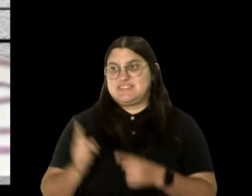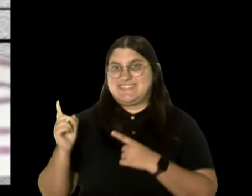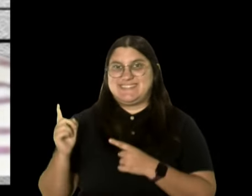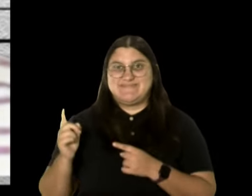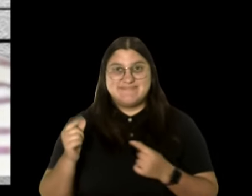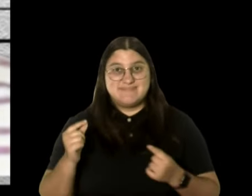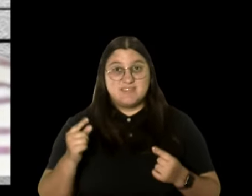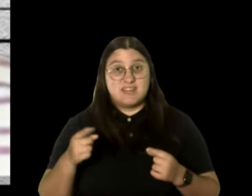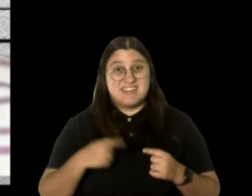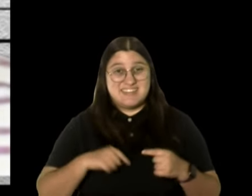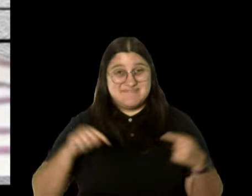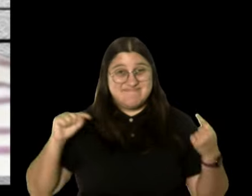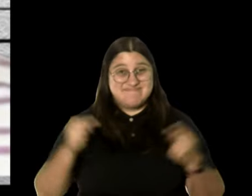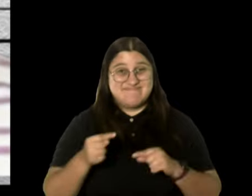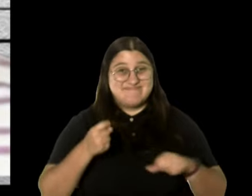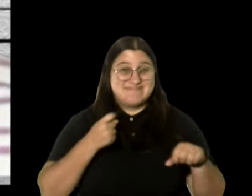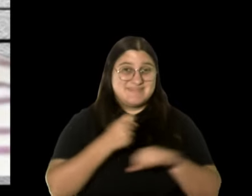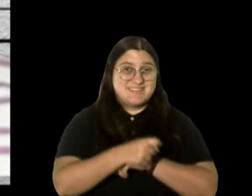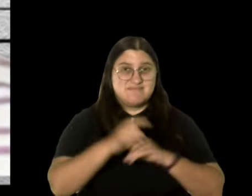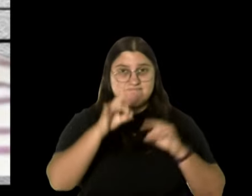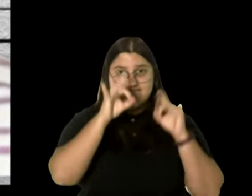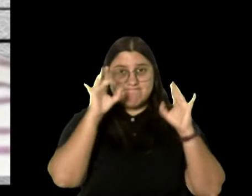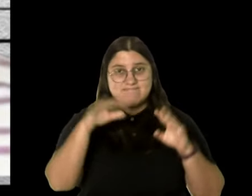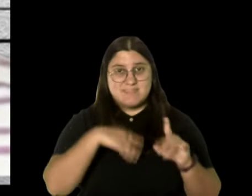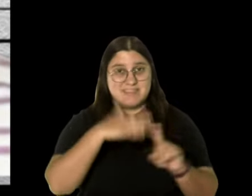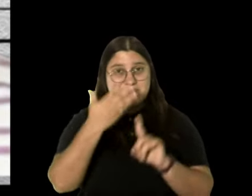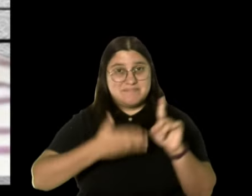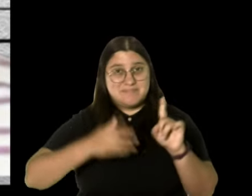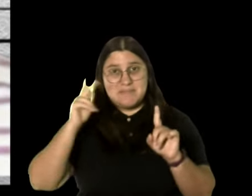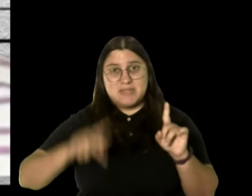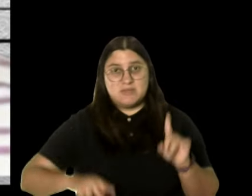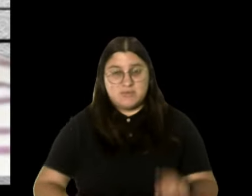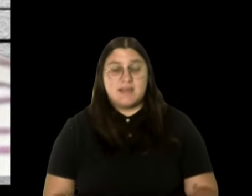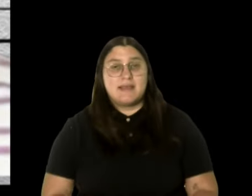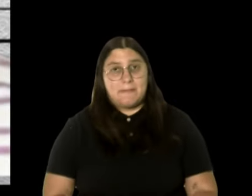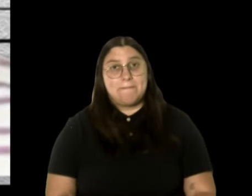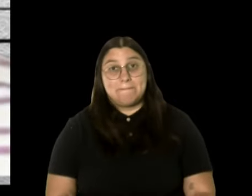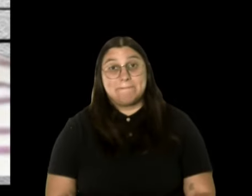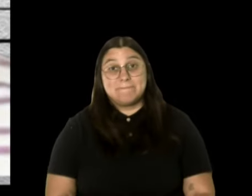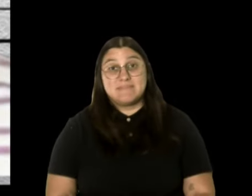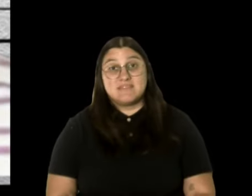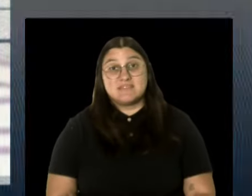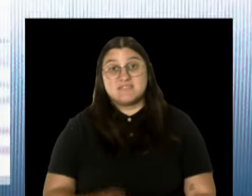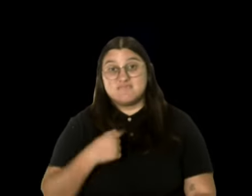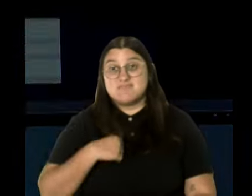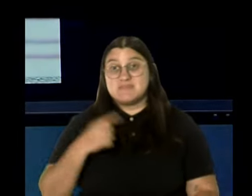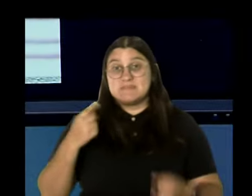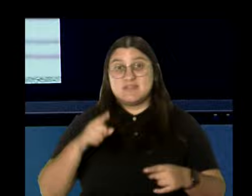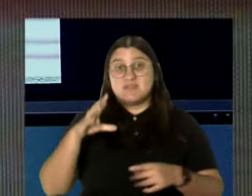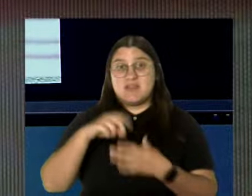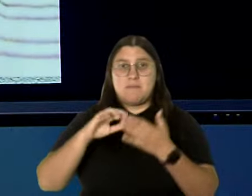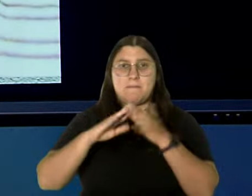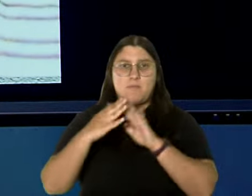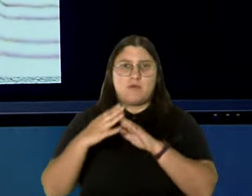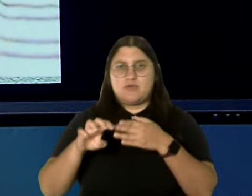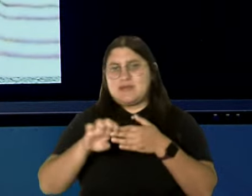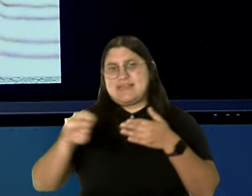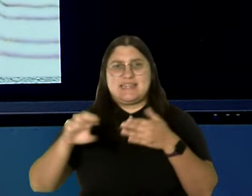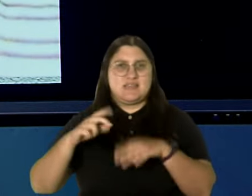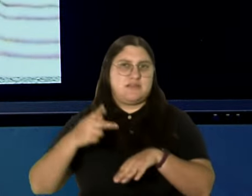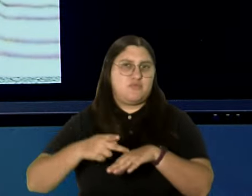hirió de manera grave a una persona en una situación que pasó allá en un pueblo del este de Puerto